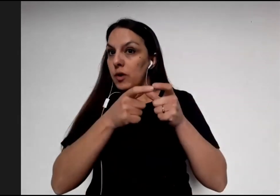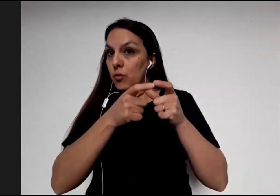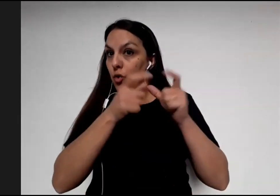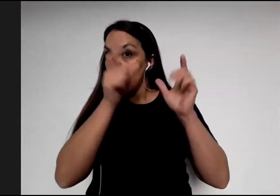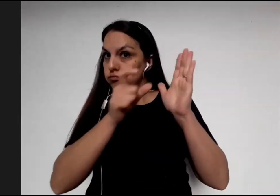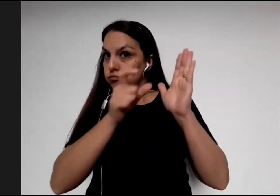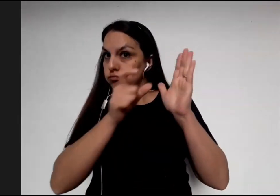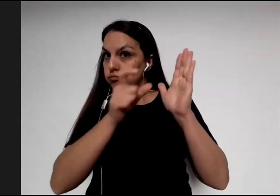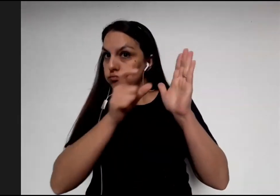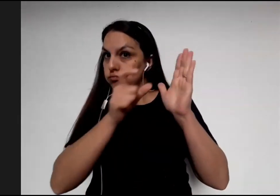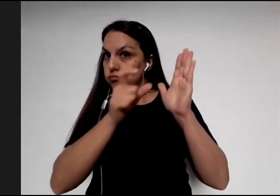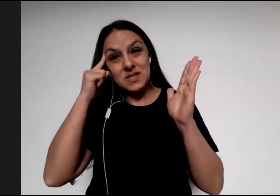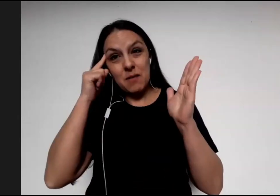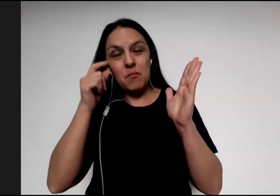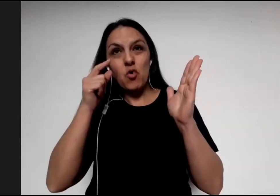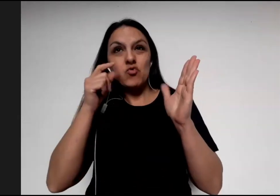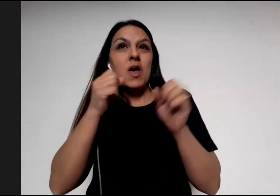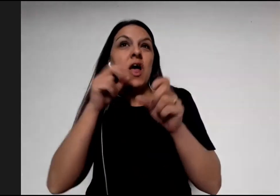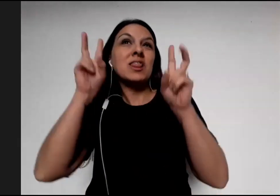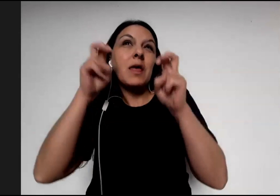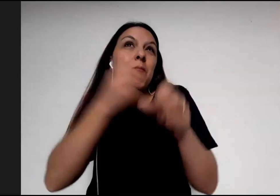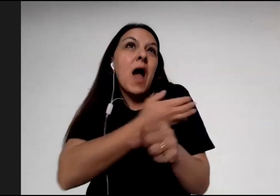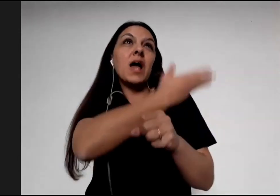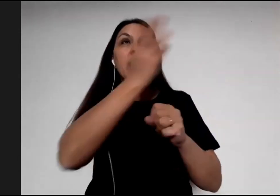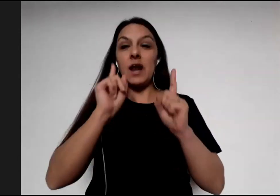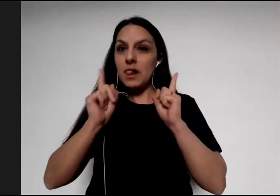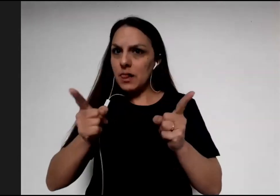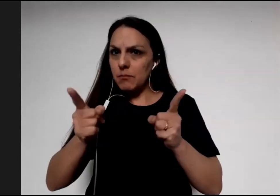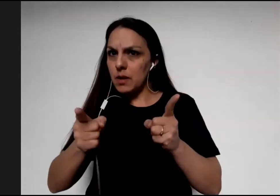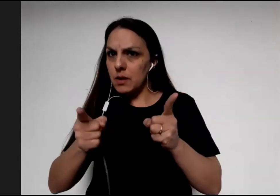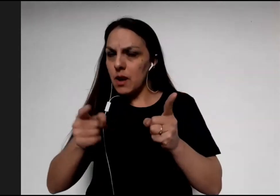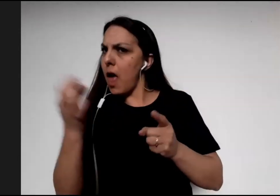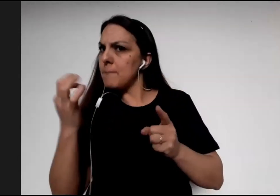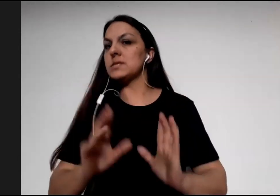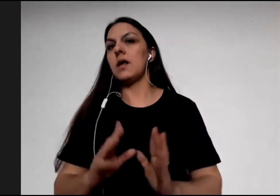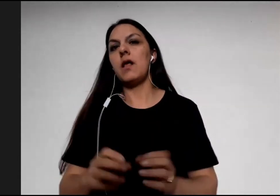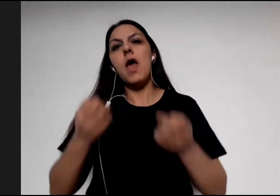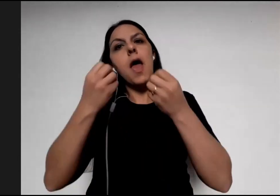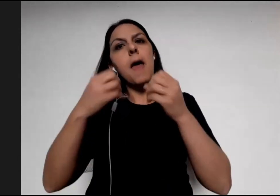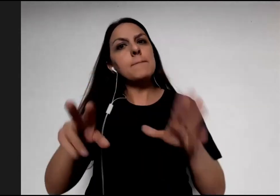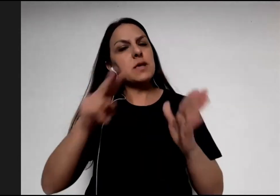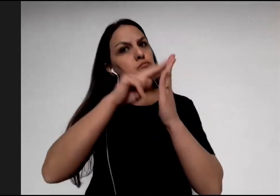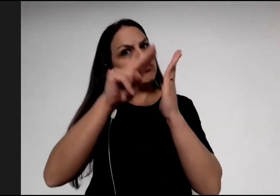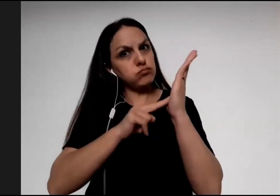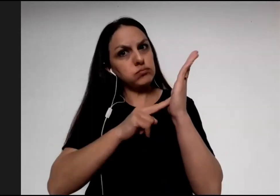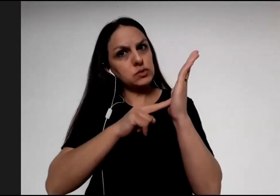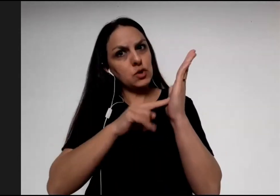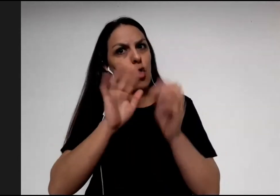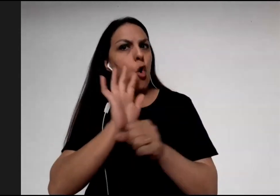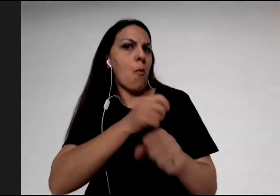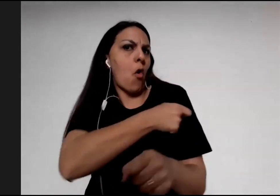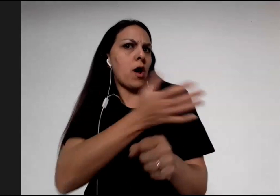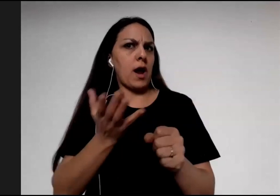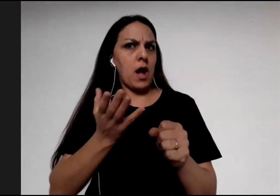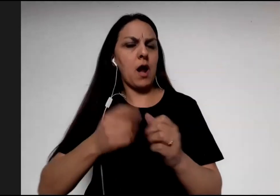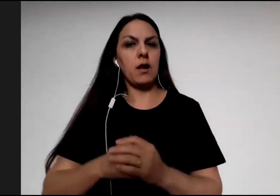particular, por eso comenzamos con lo más general que es la convención. Y la doctora Nezossi, es del Colegio de